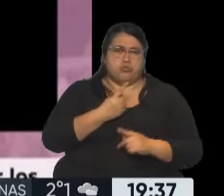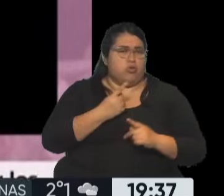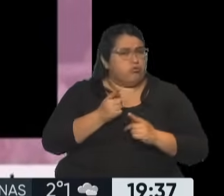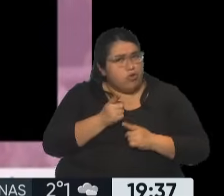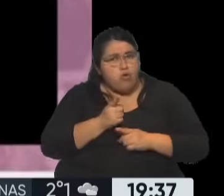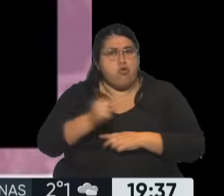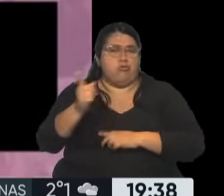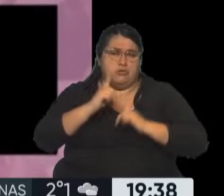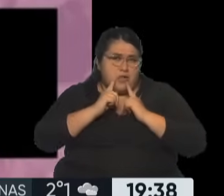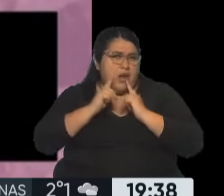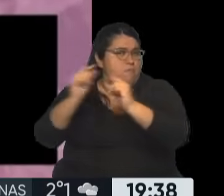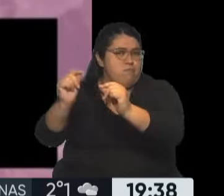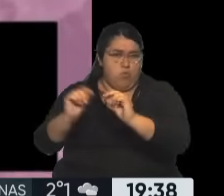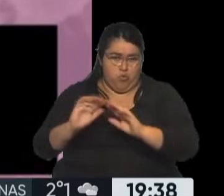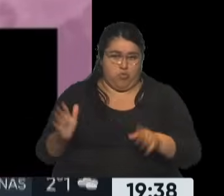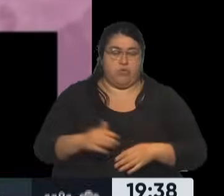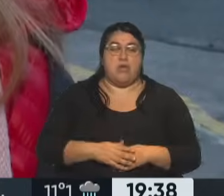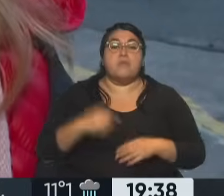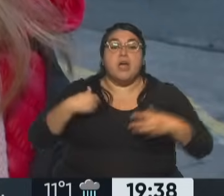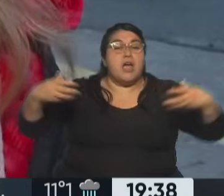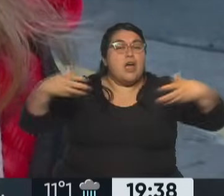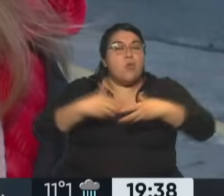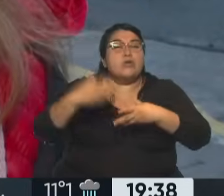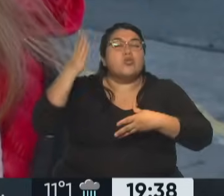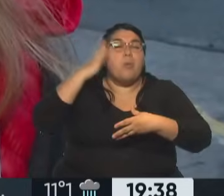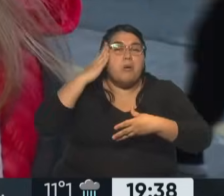repudio, vamos a estar el encuentro de Memoria, Verdad y Justicia con mi